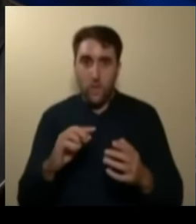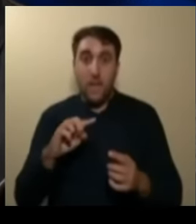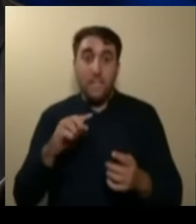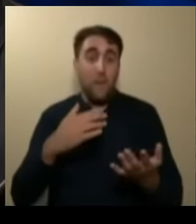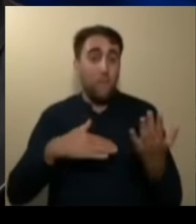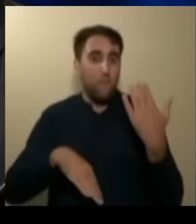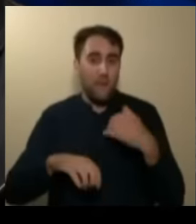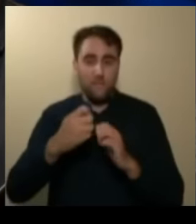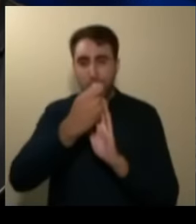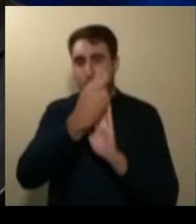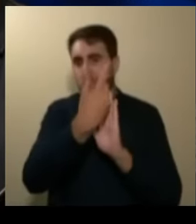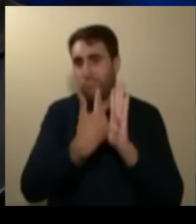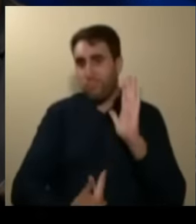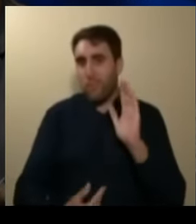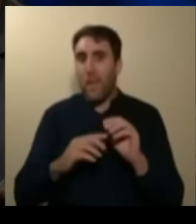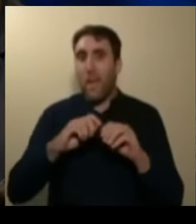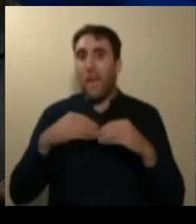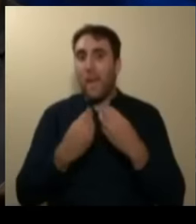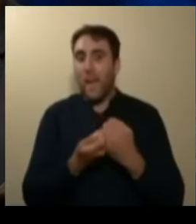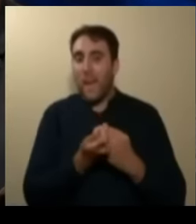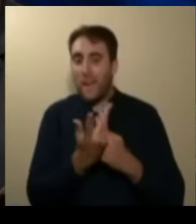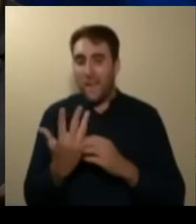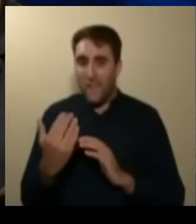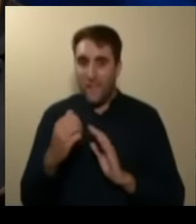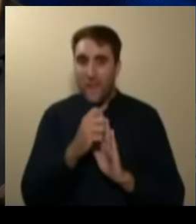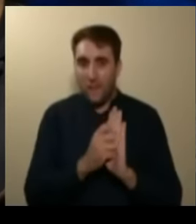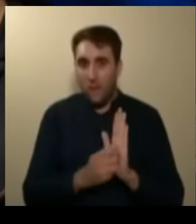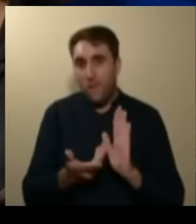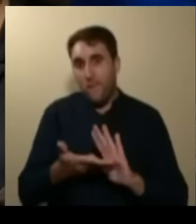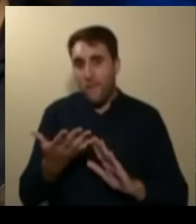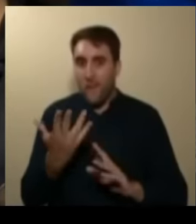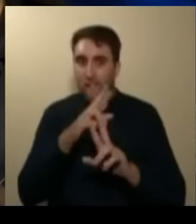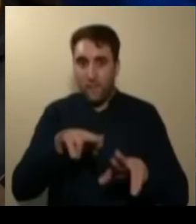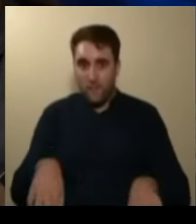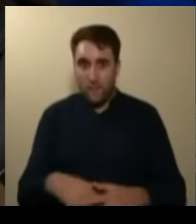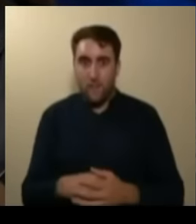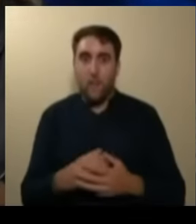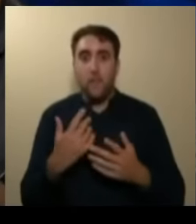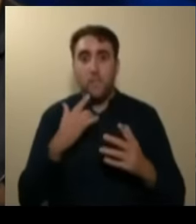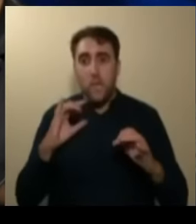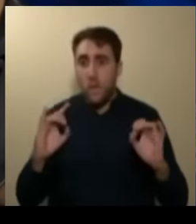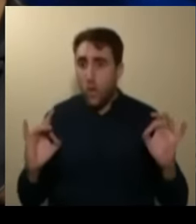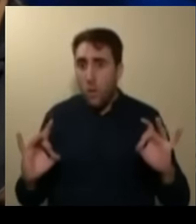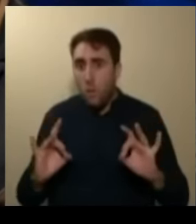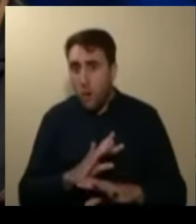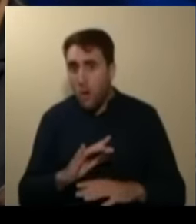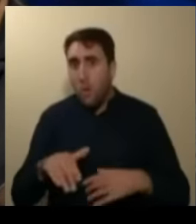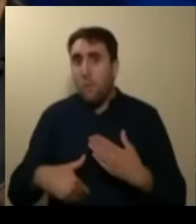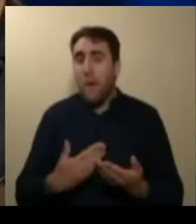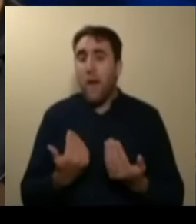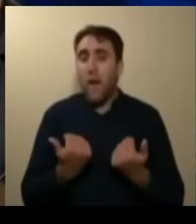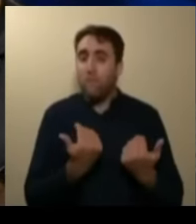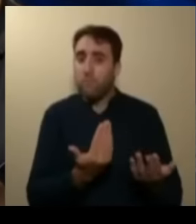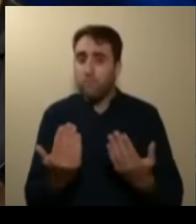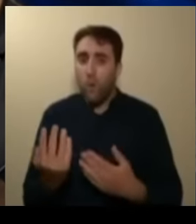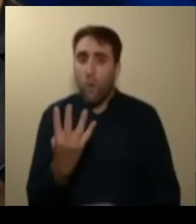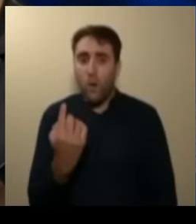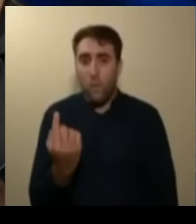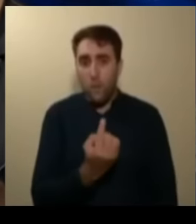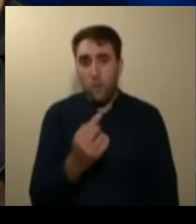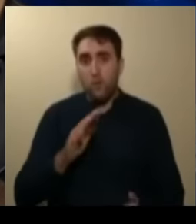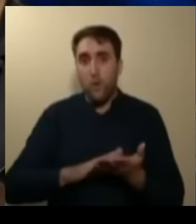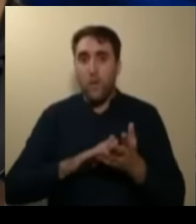más extensos con respecto a artículos impugnados. Bueno, muy bien, todo dispuesto entonces para las exposiciones de los senadores